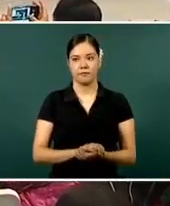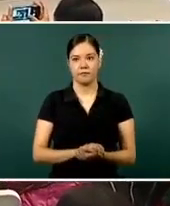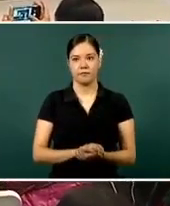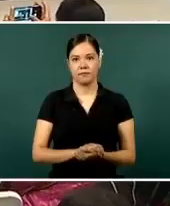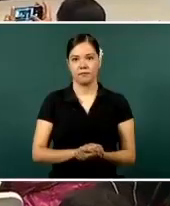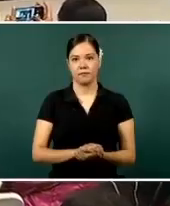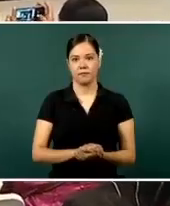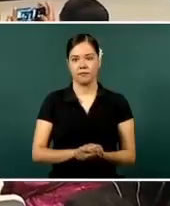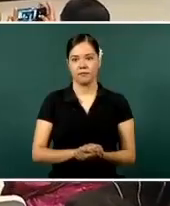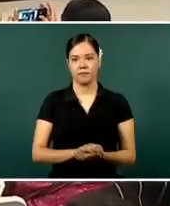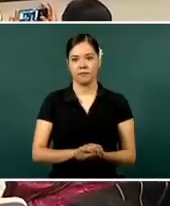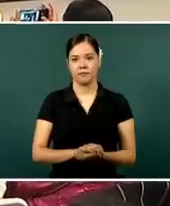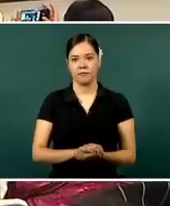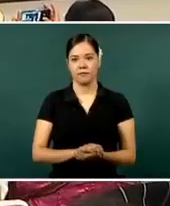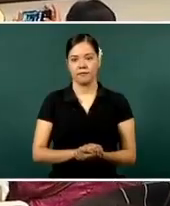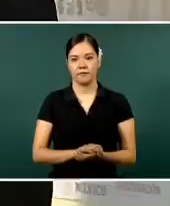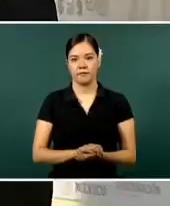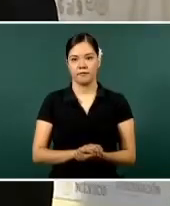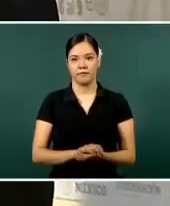teleotikito,